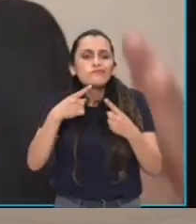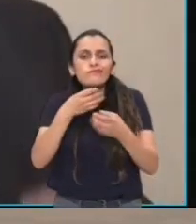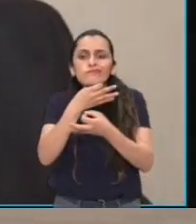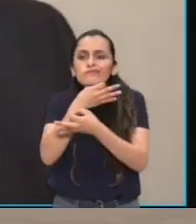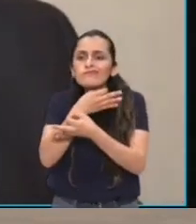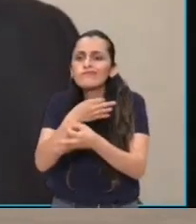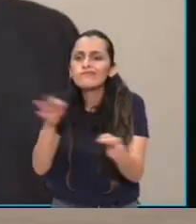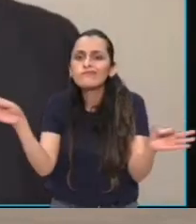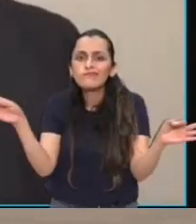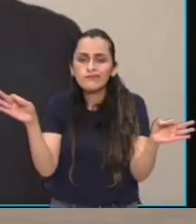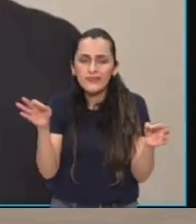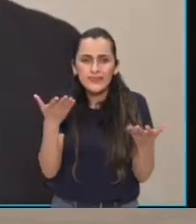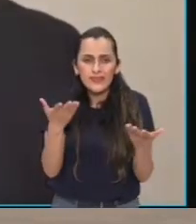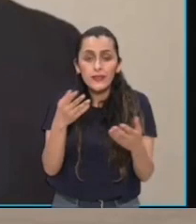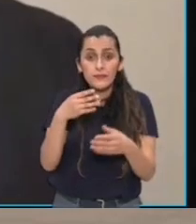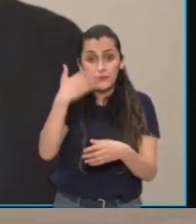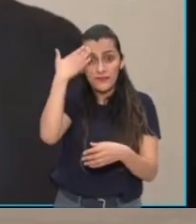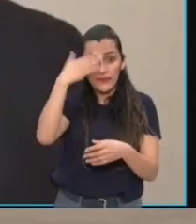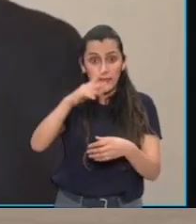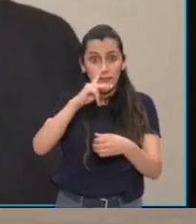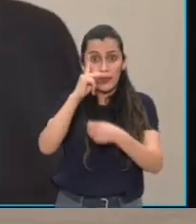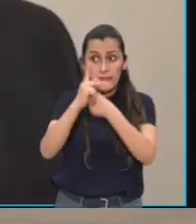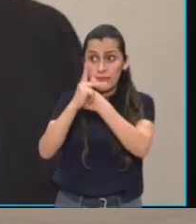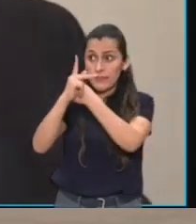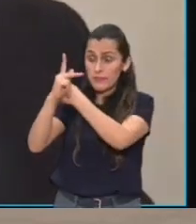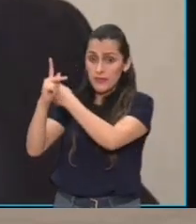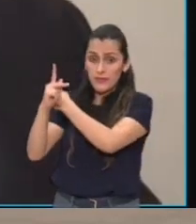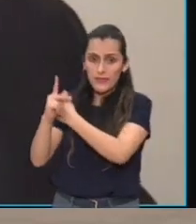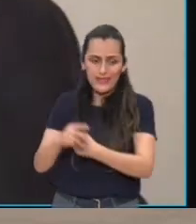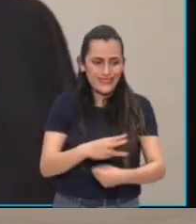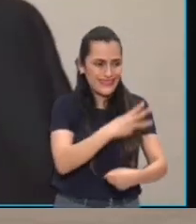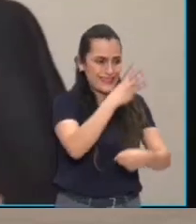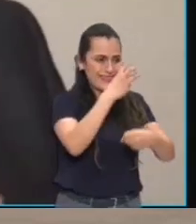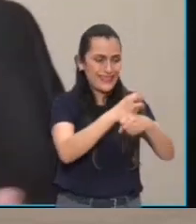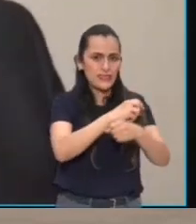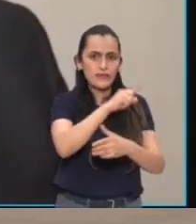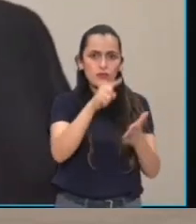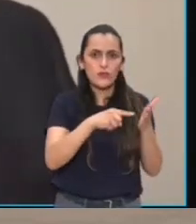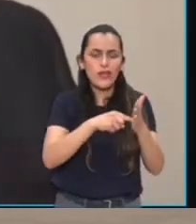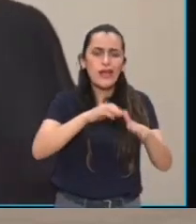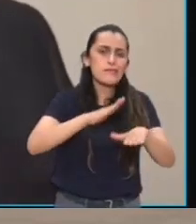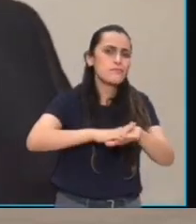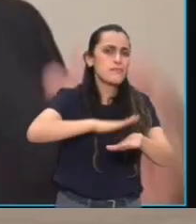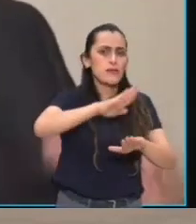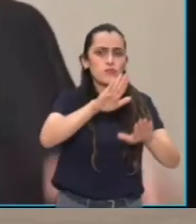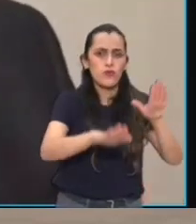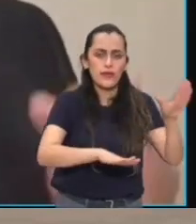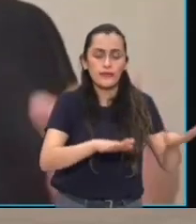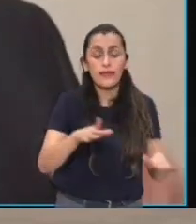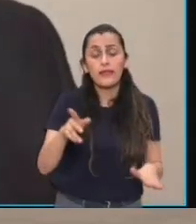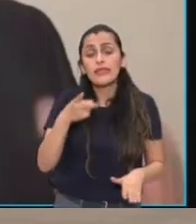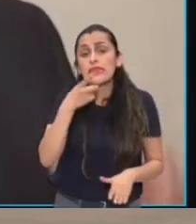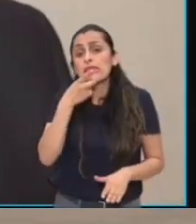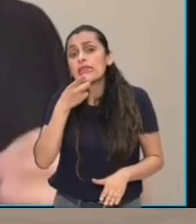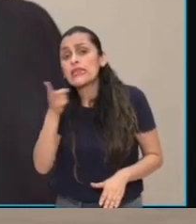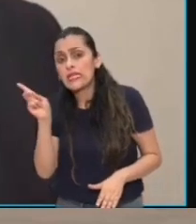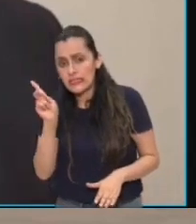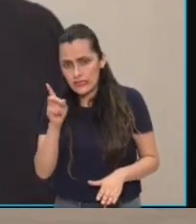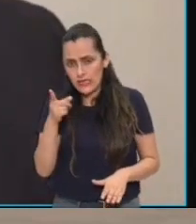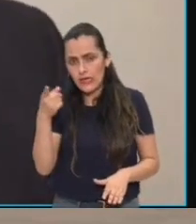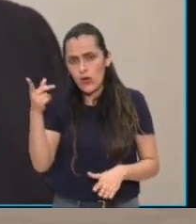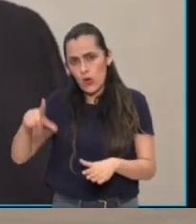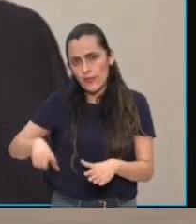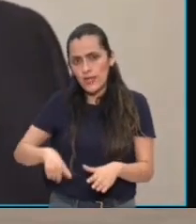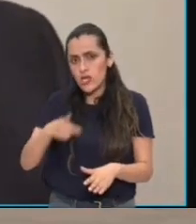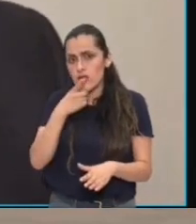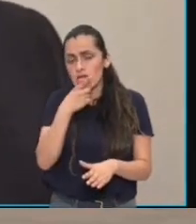ciudadanía. Somos el tercer país con más muertes. Oficialmente el gobierno reconoce 210 mil. Los expertos dicen que hay que